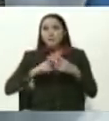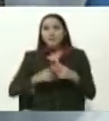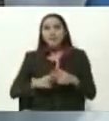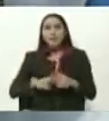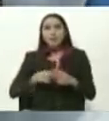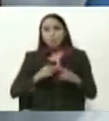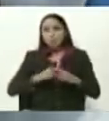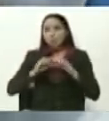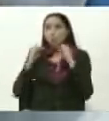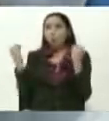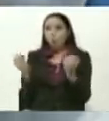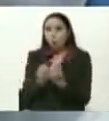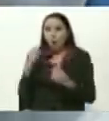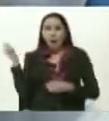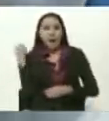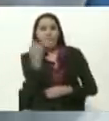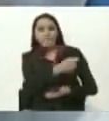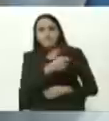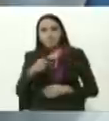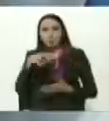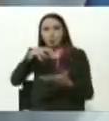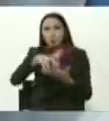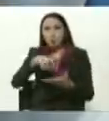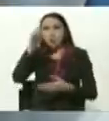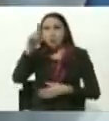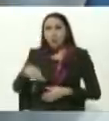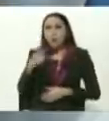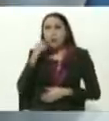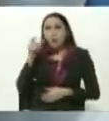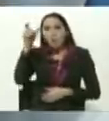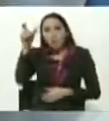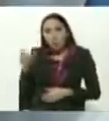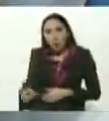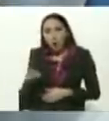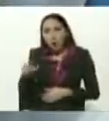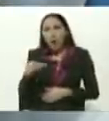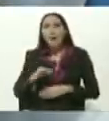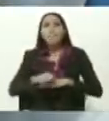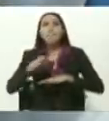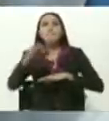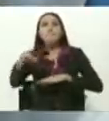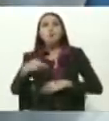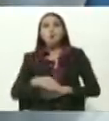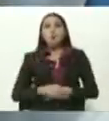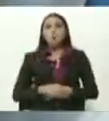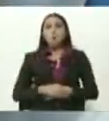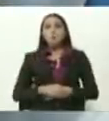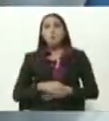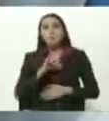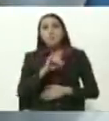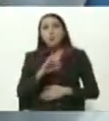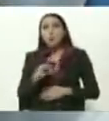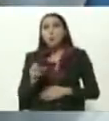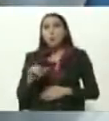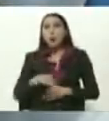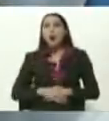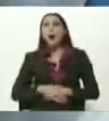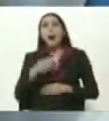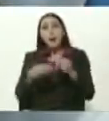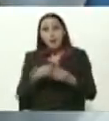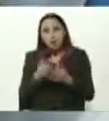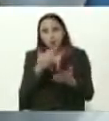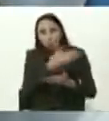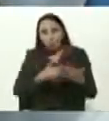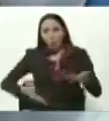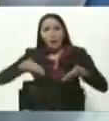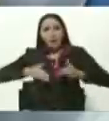del Saime del estado Apure. Irwin Pérez, jefe del registro civil del municipio Viruaca, fue quien validó la partida de